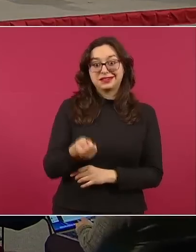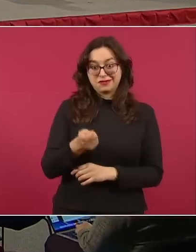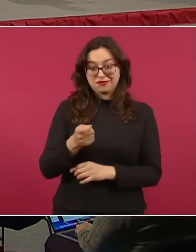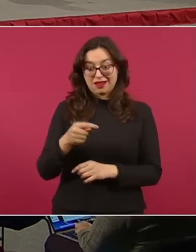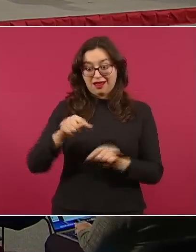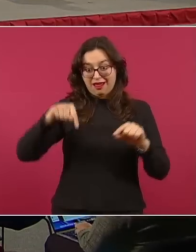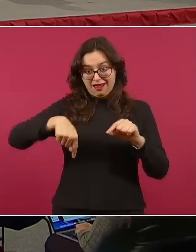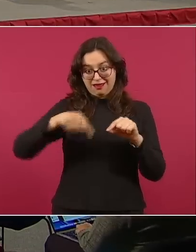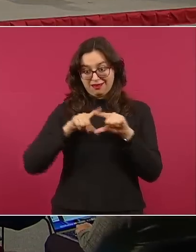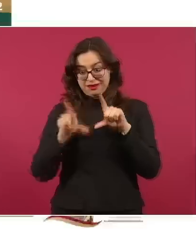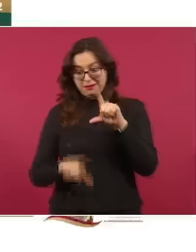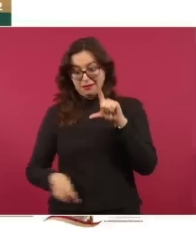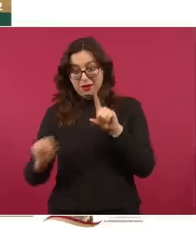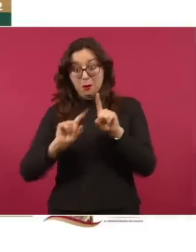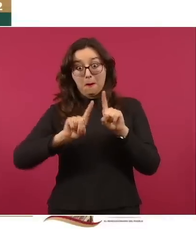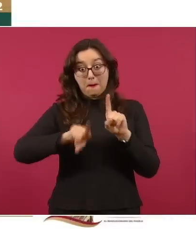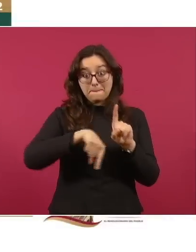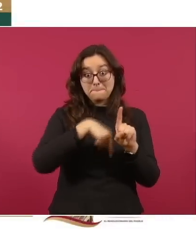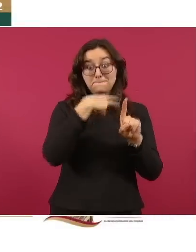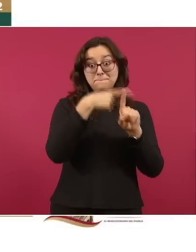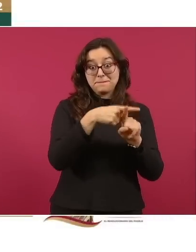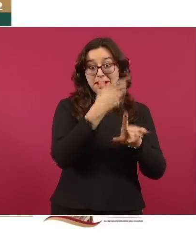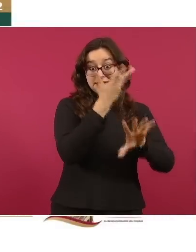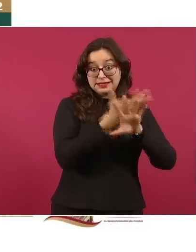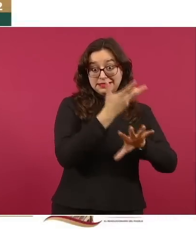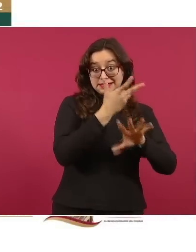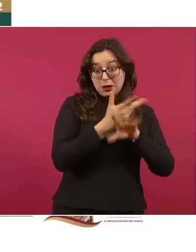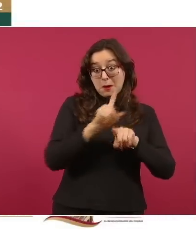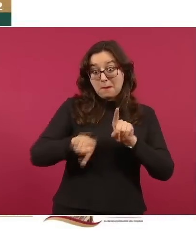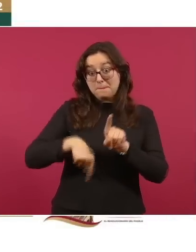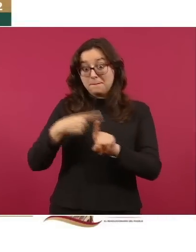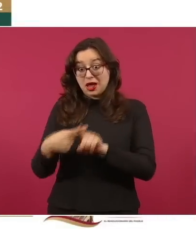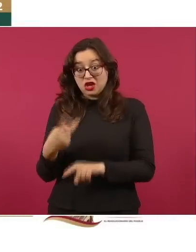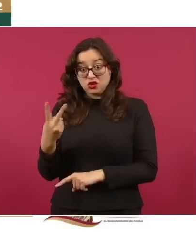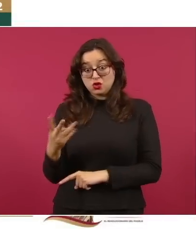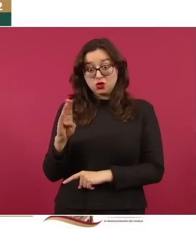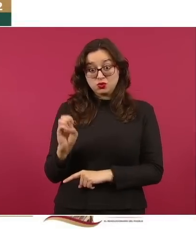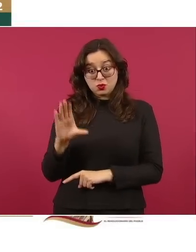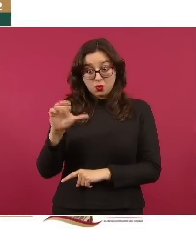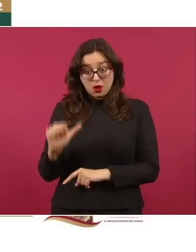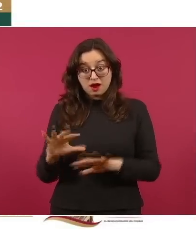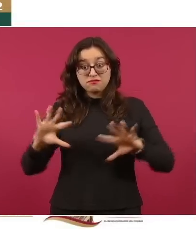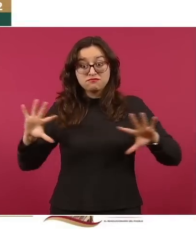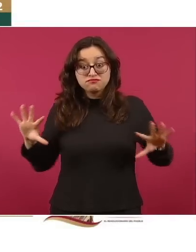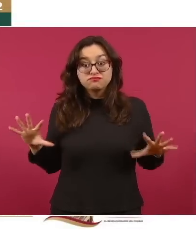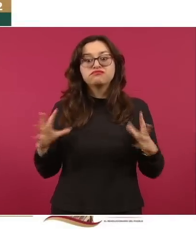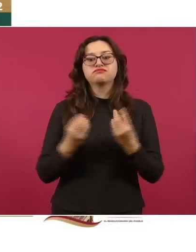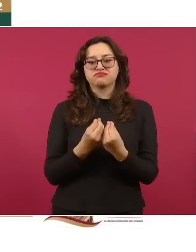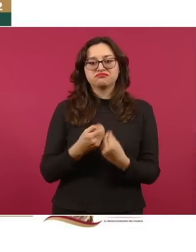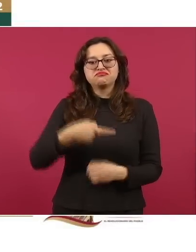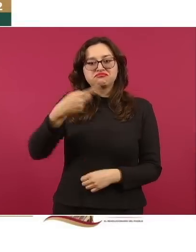Park más la entrada en operación de la refinería Olmeca, pues se llegará a la autosuficiencia para